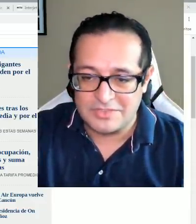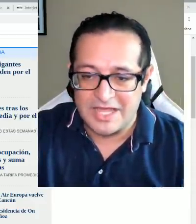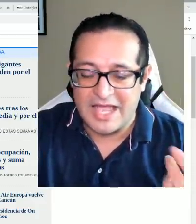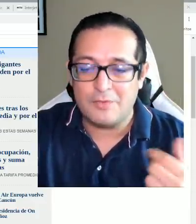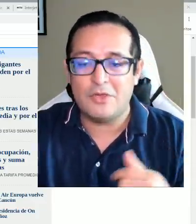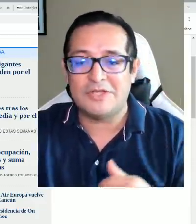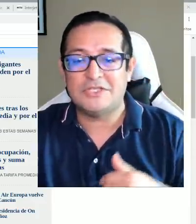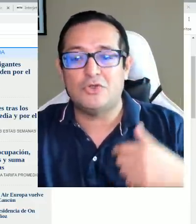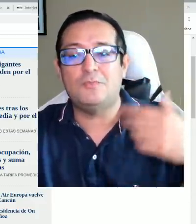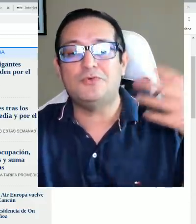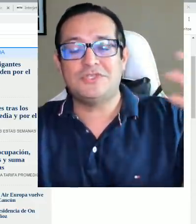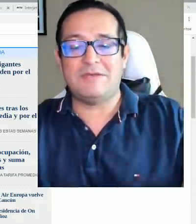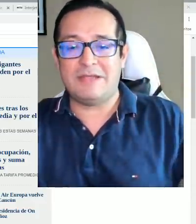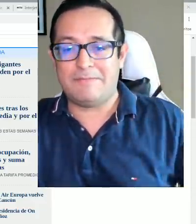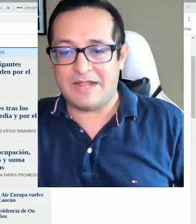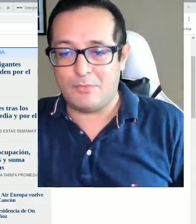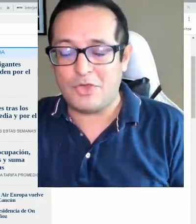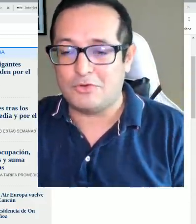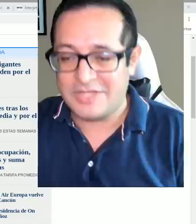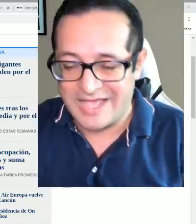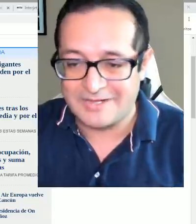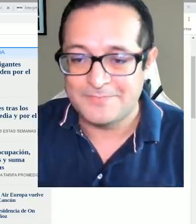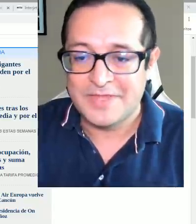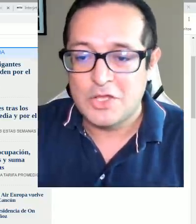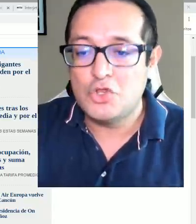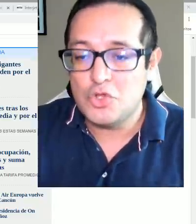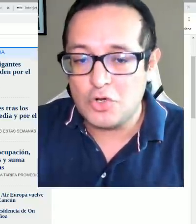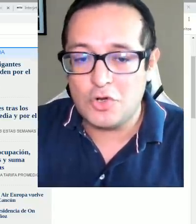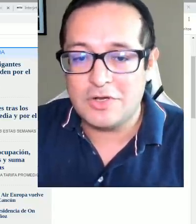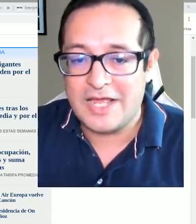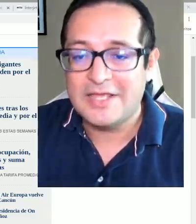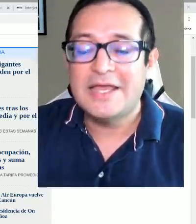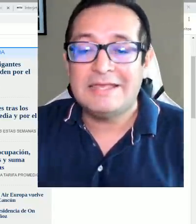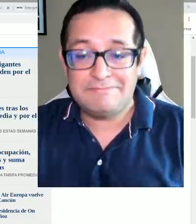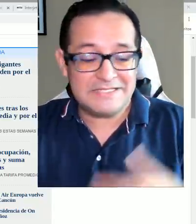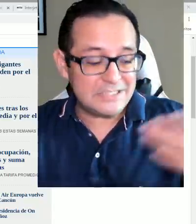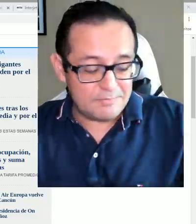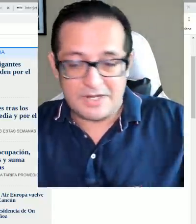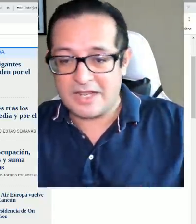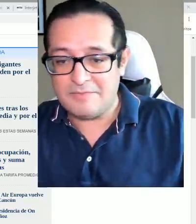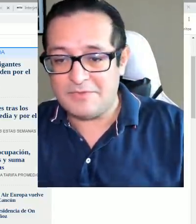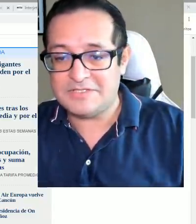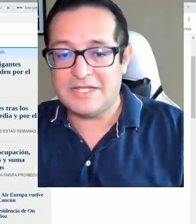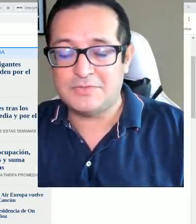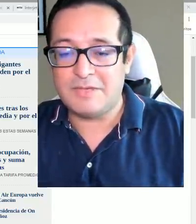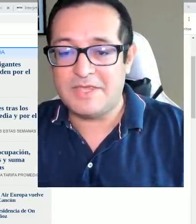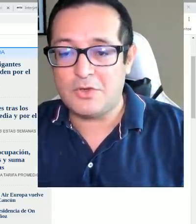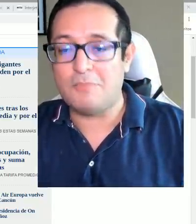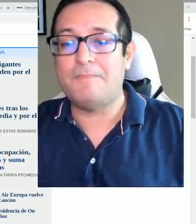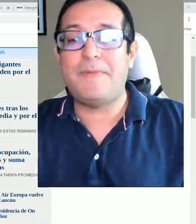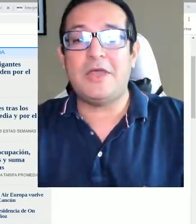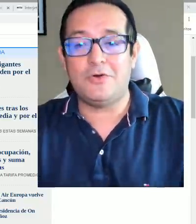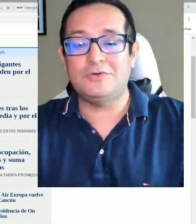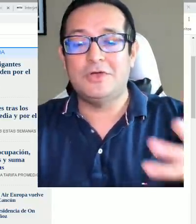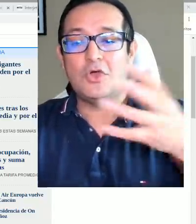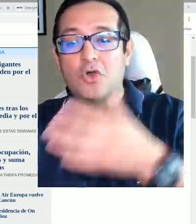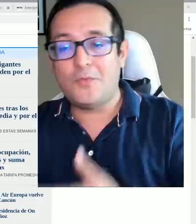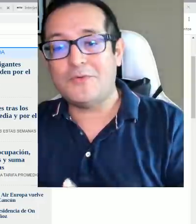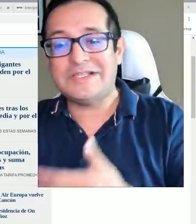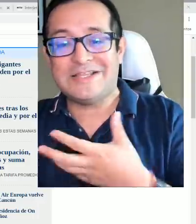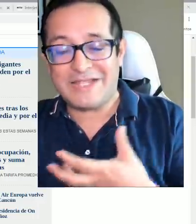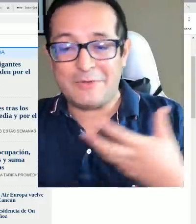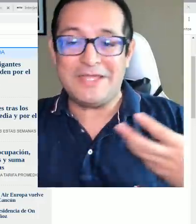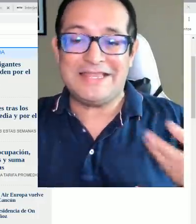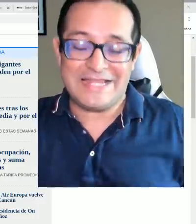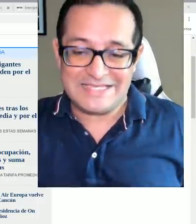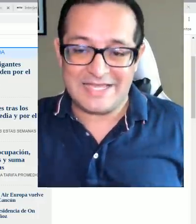misma ruta. Aeroméxico hace todo lo posible para boicotear, no lo logra, empieza ya a operar Emirates en la Ciudad de México, pero como